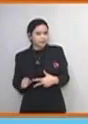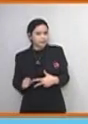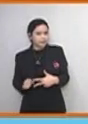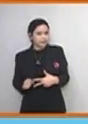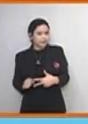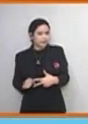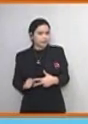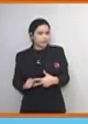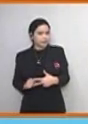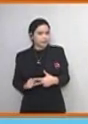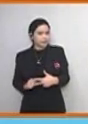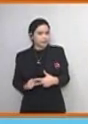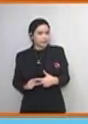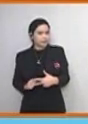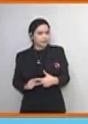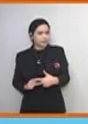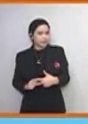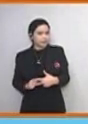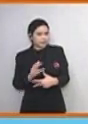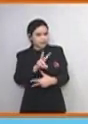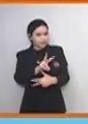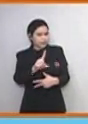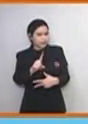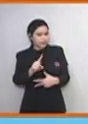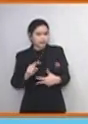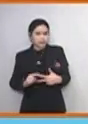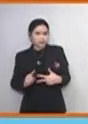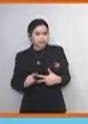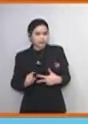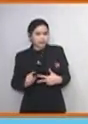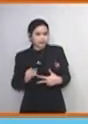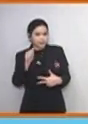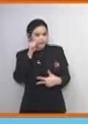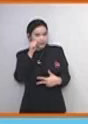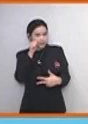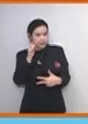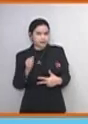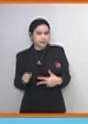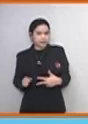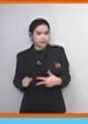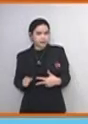Y este es el 21, segundo número ganador, atentos.